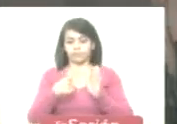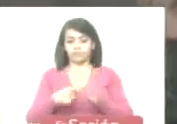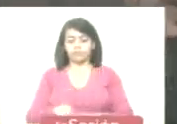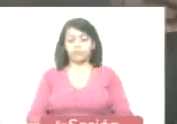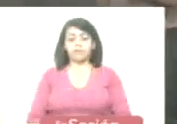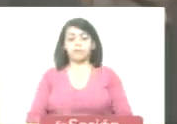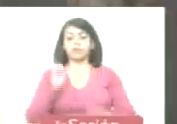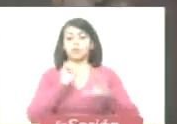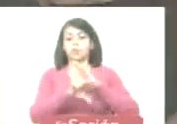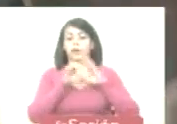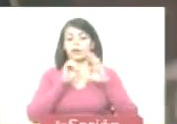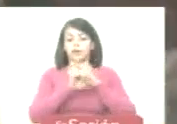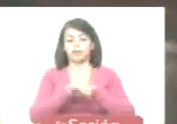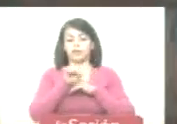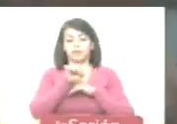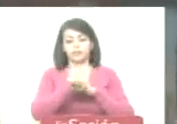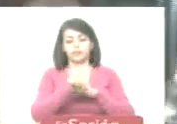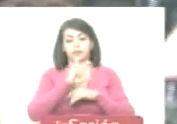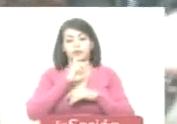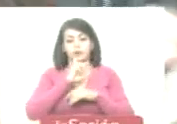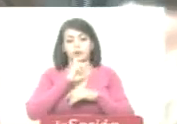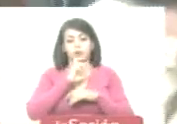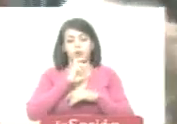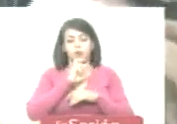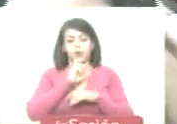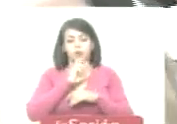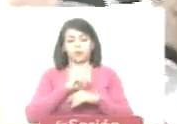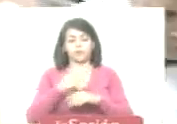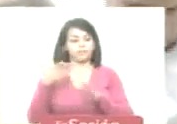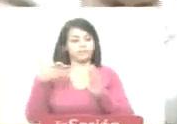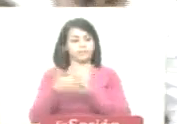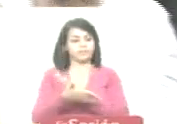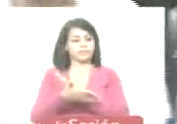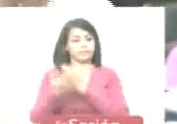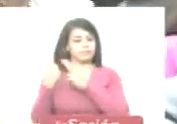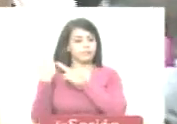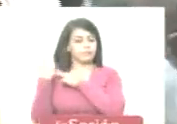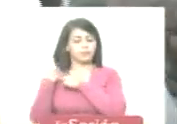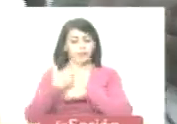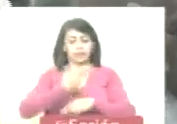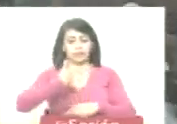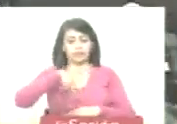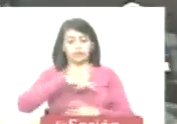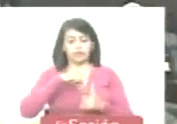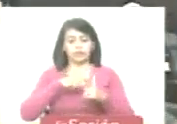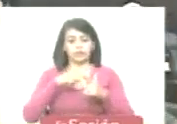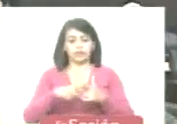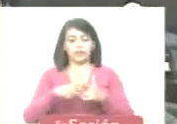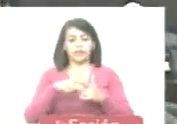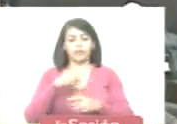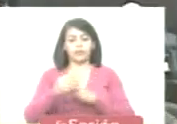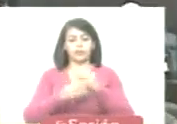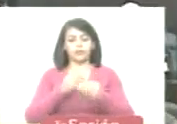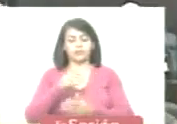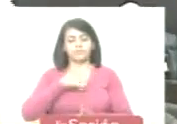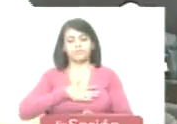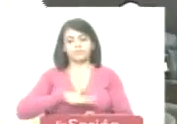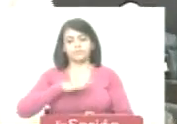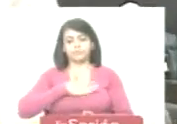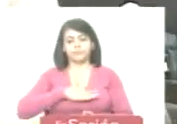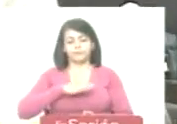allí depositado ese oro que representaría para nosotros un alivio en